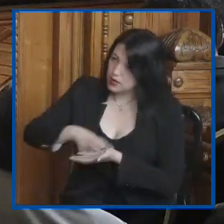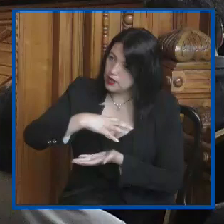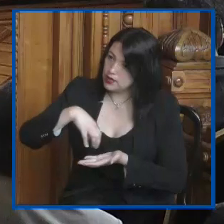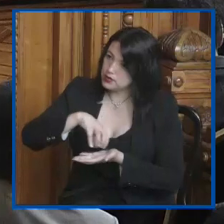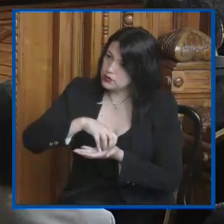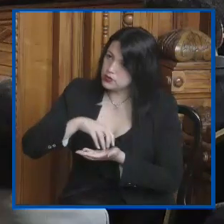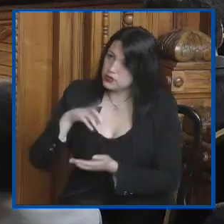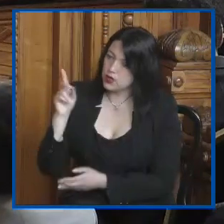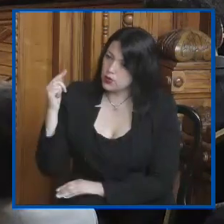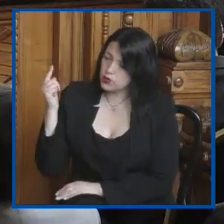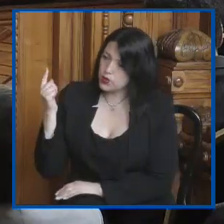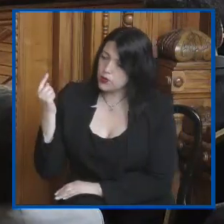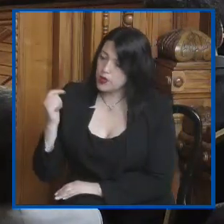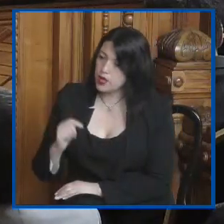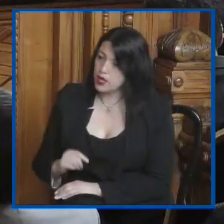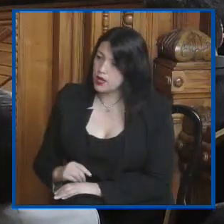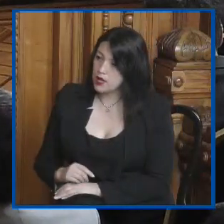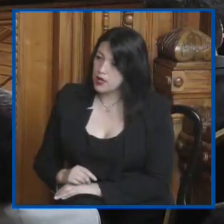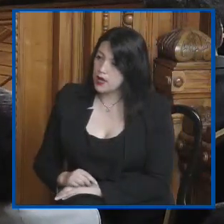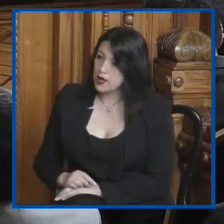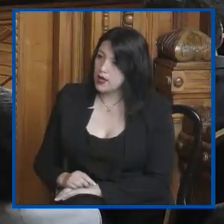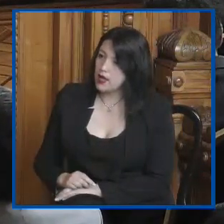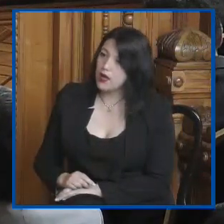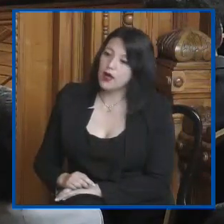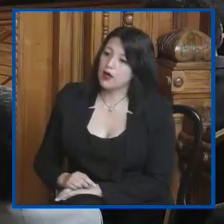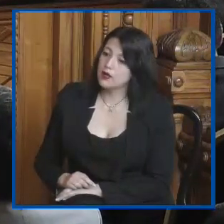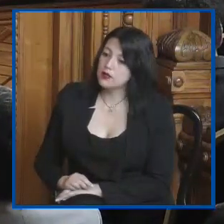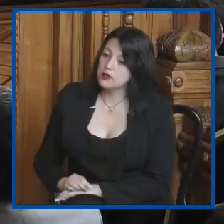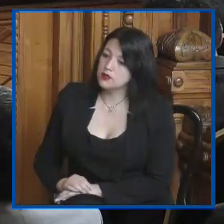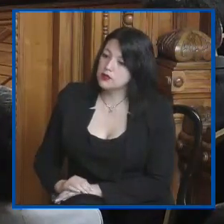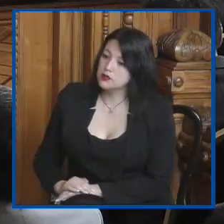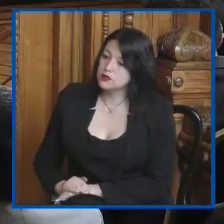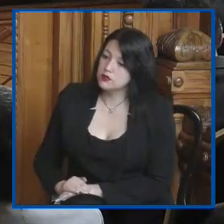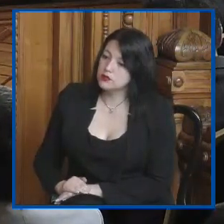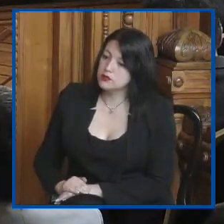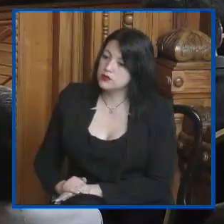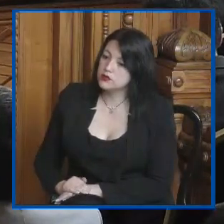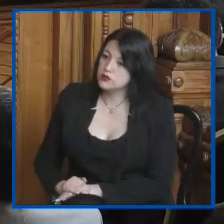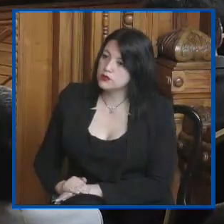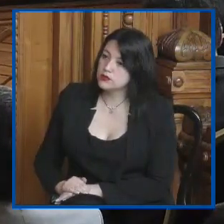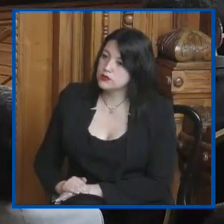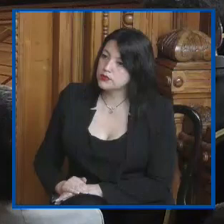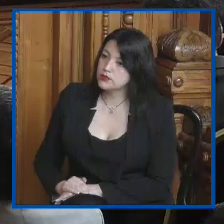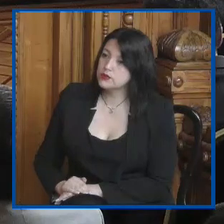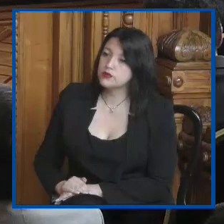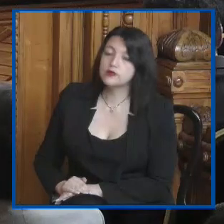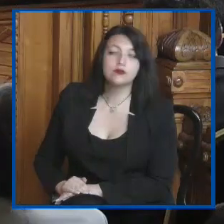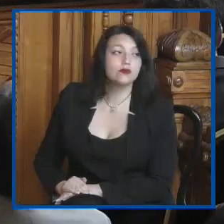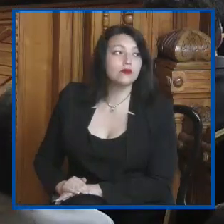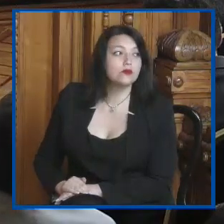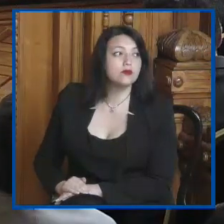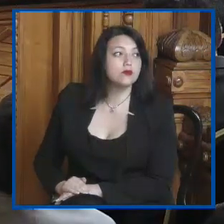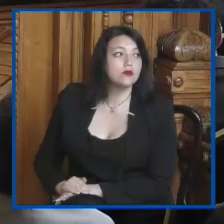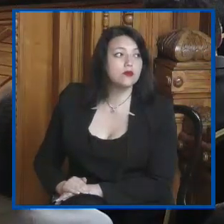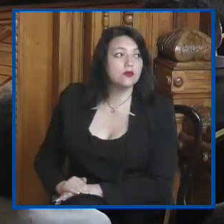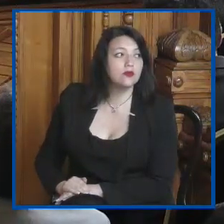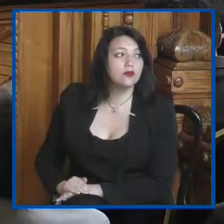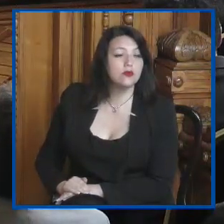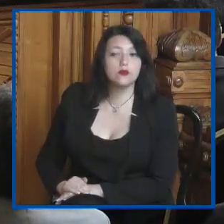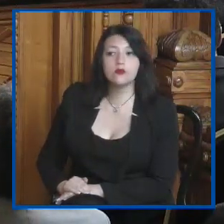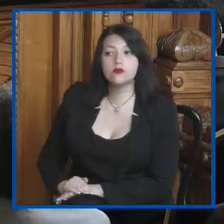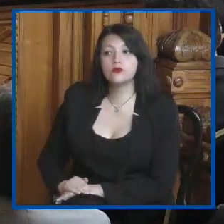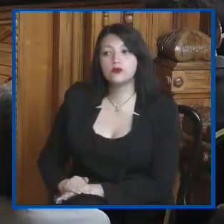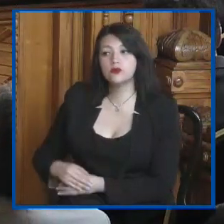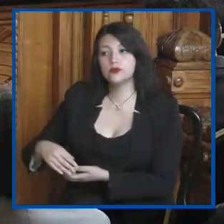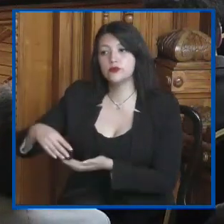que es la federal, donde está Mar del Plata y están otras ciudades, ¿cierto? En la provincia de Buenos Aires está Mar del Plata, claro, en la